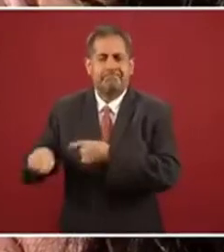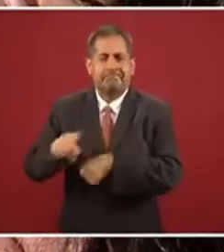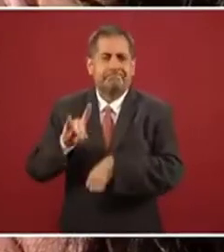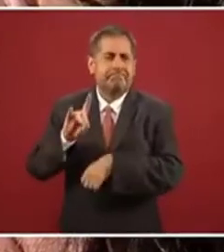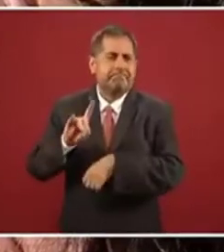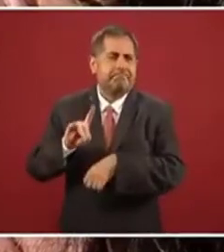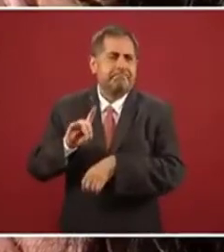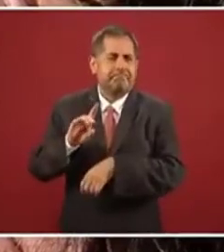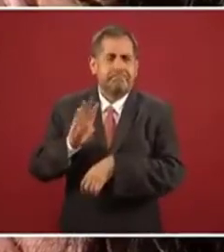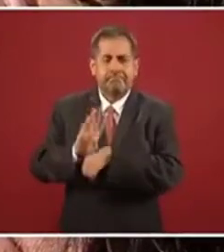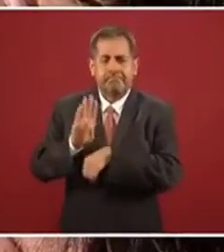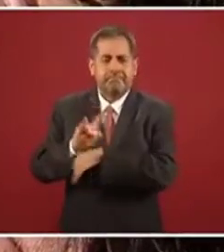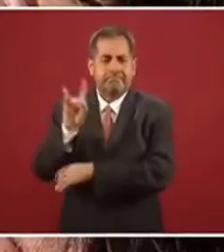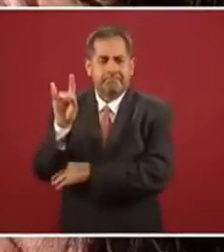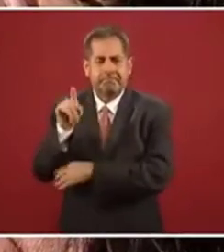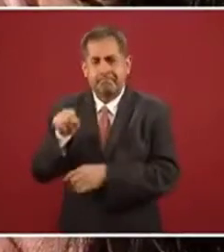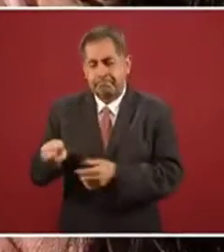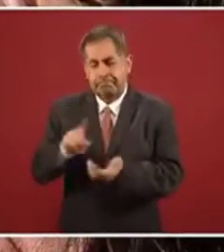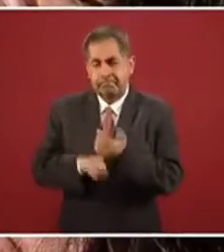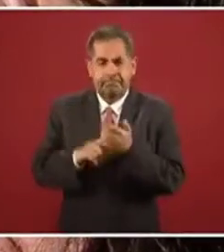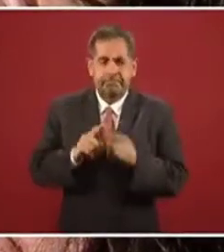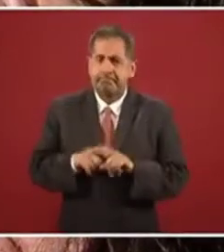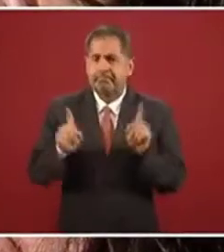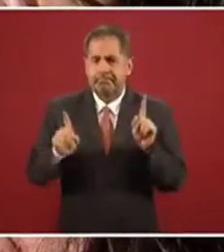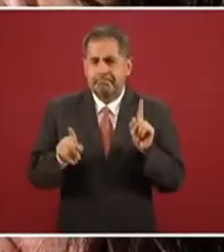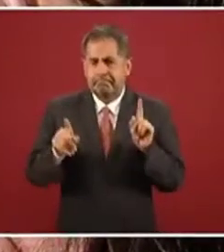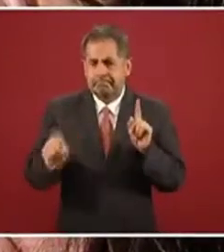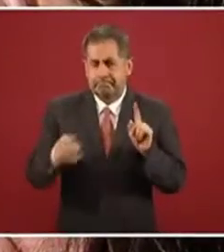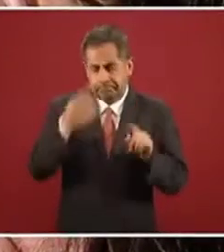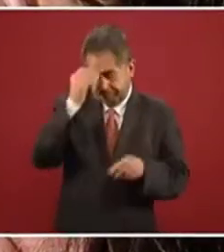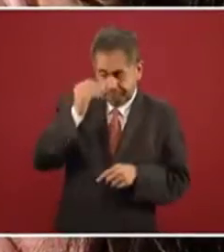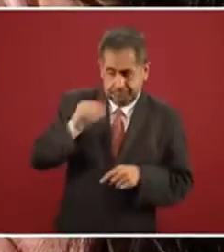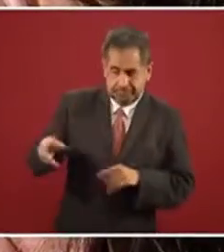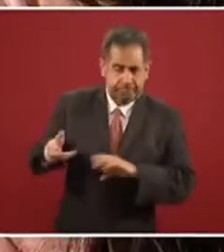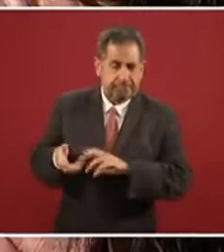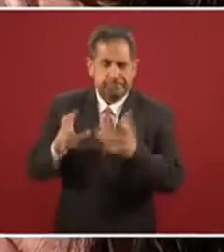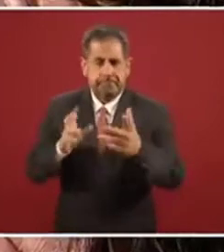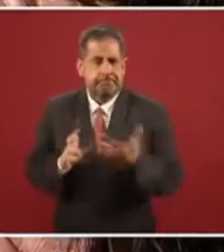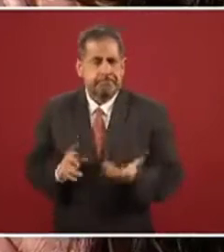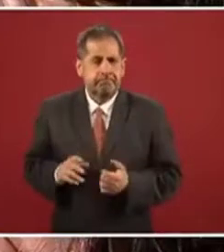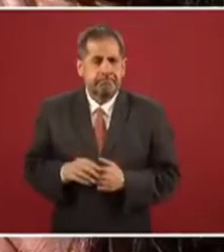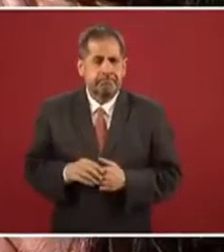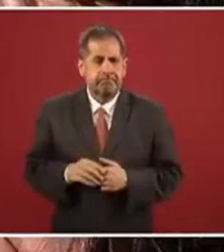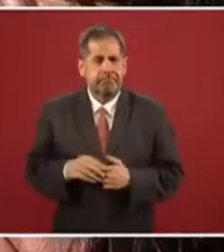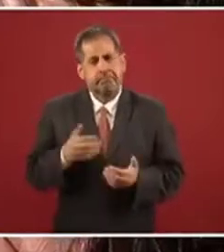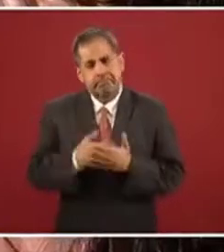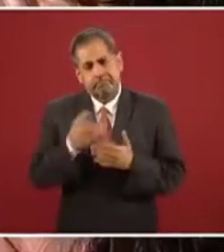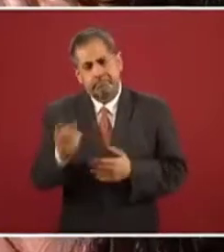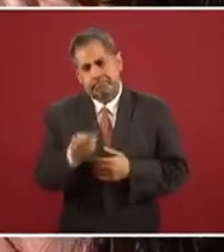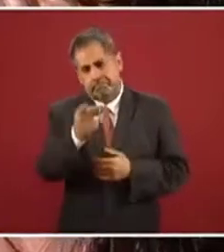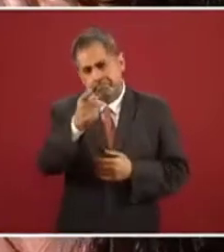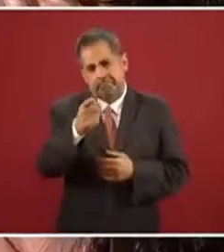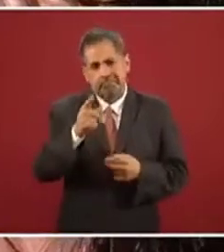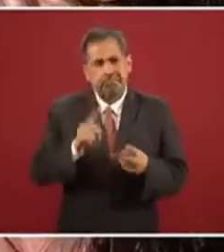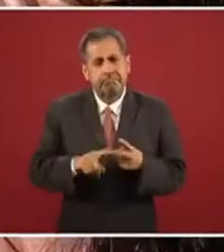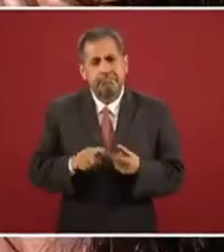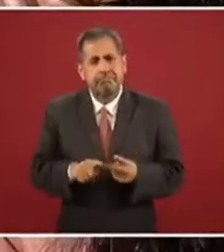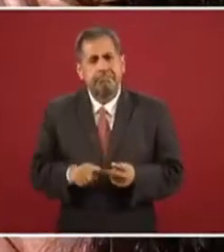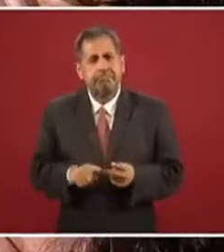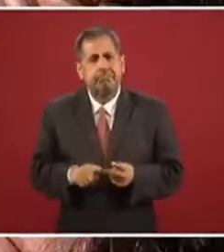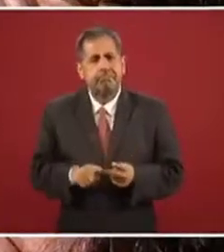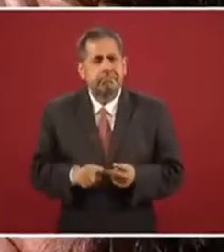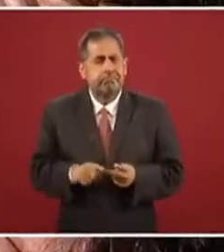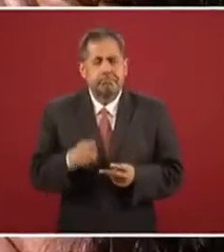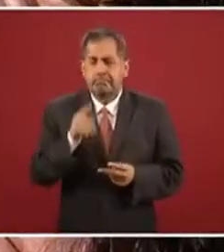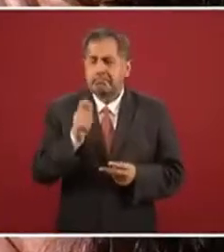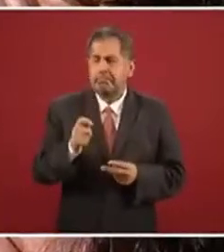bolivianas, y dijo que es un caso de injerencia y de desestabilización. Y a preguntarle a usted también, cuando lo llama de